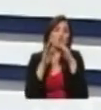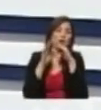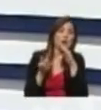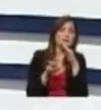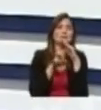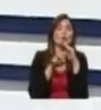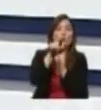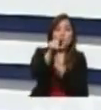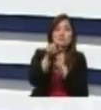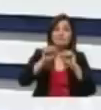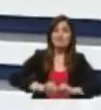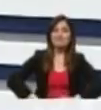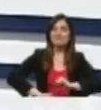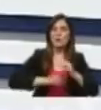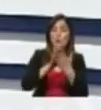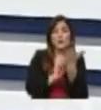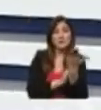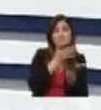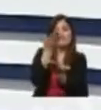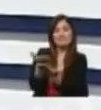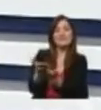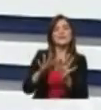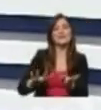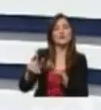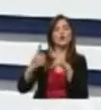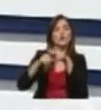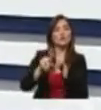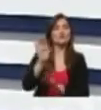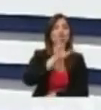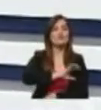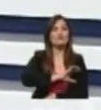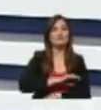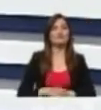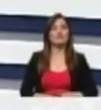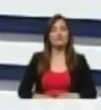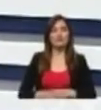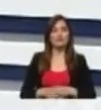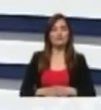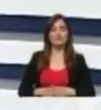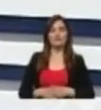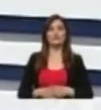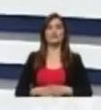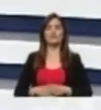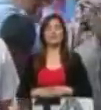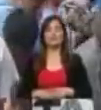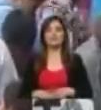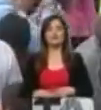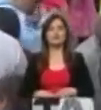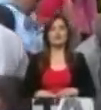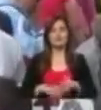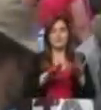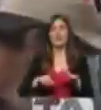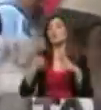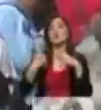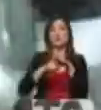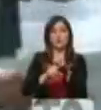refugiados. Usted puede presentar su proyecto en la Secretaría de Inclusión en el Centro Norte de Quito. La